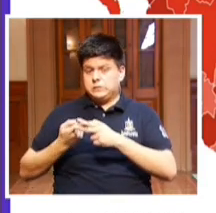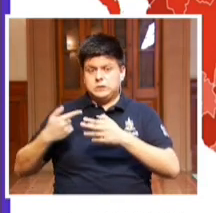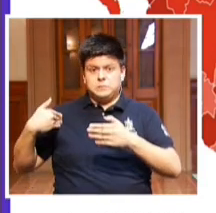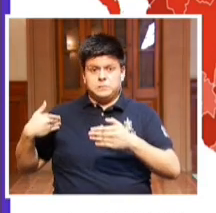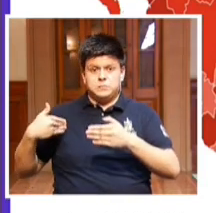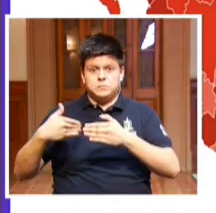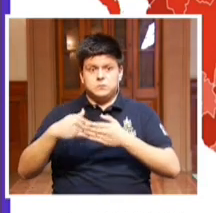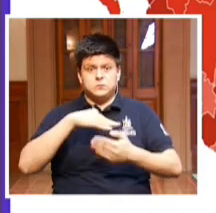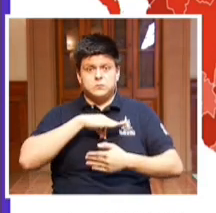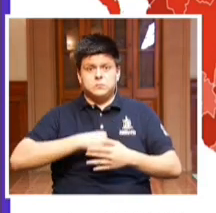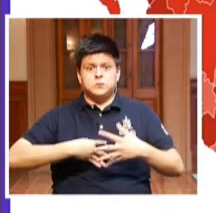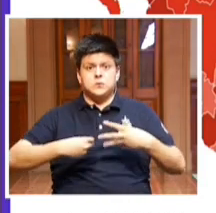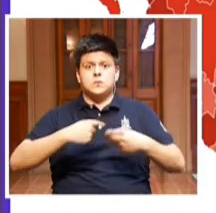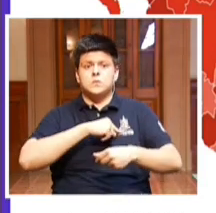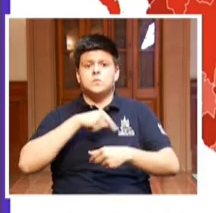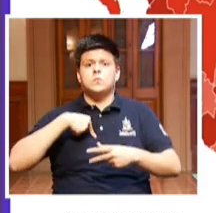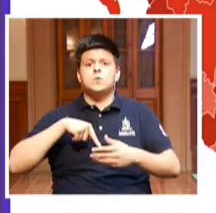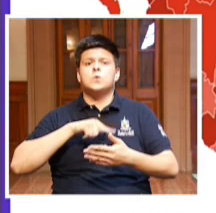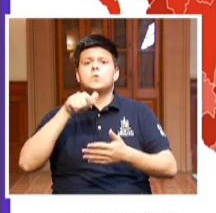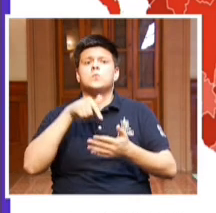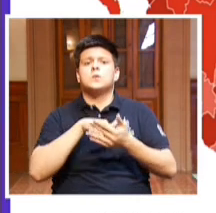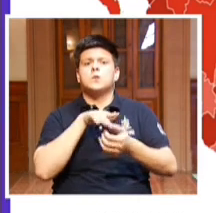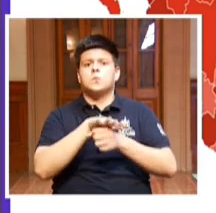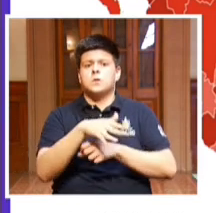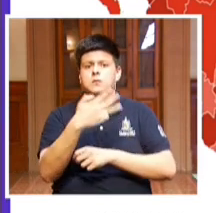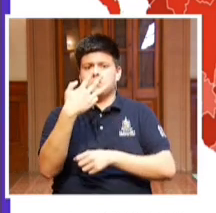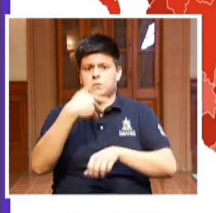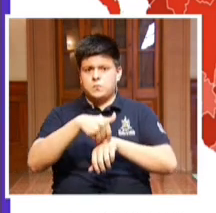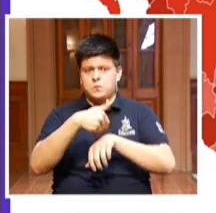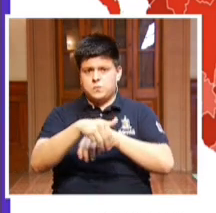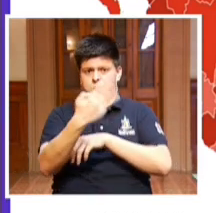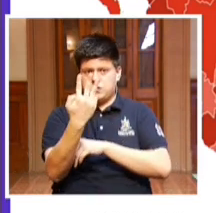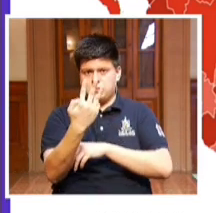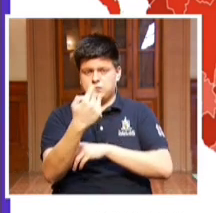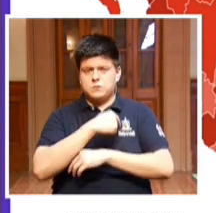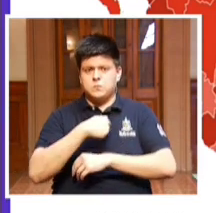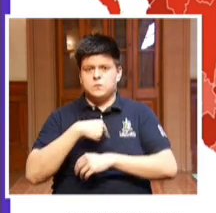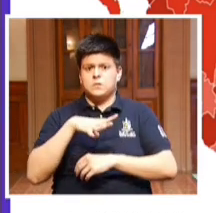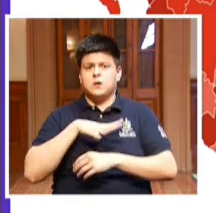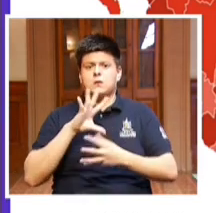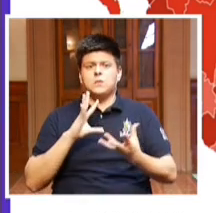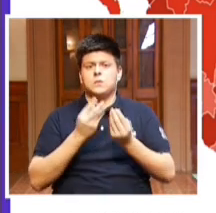de Nuevo León, estamos en el lugar número 3. Con